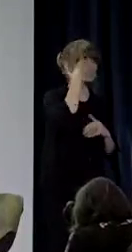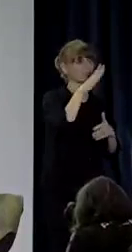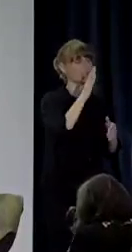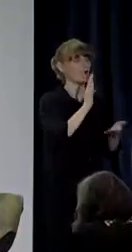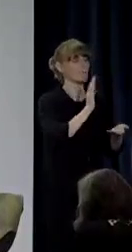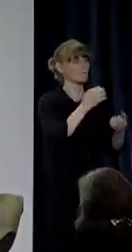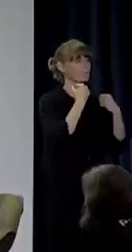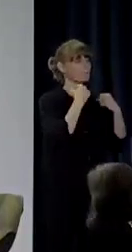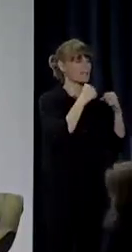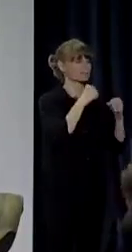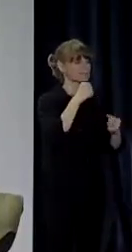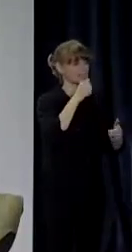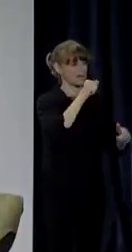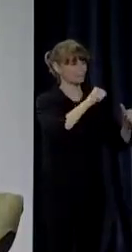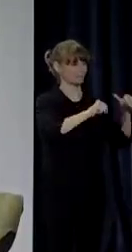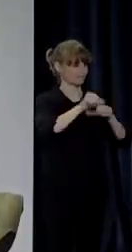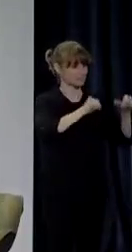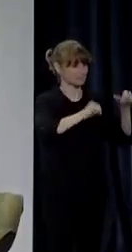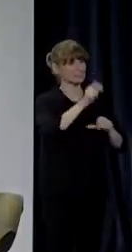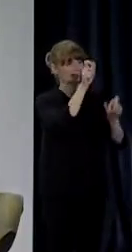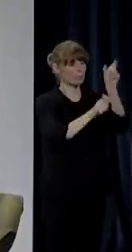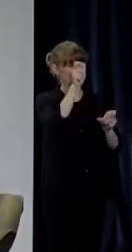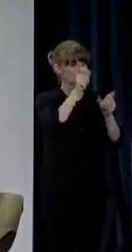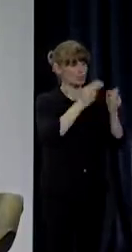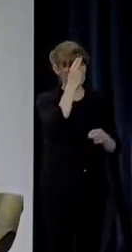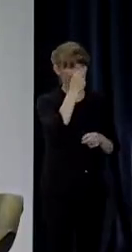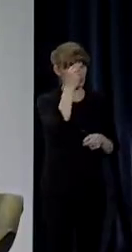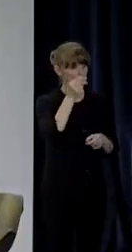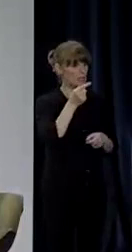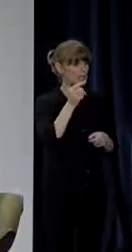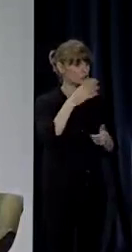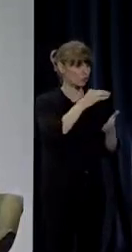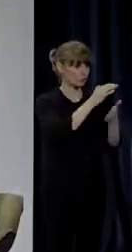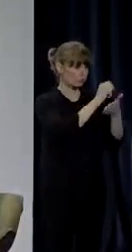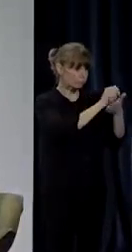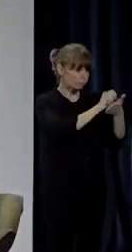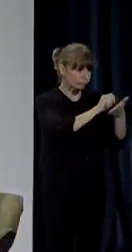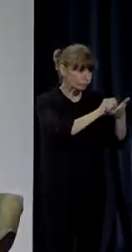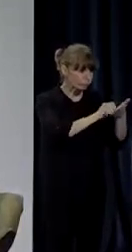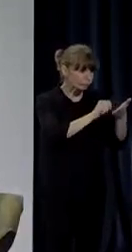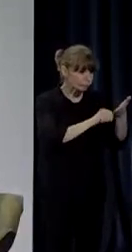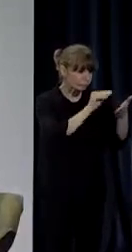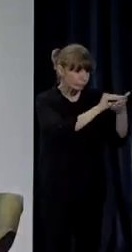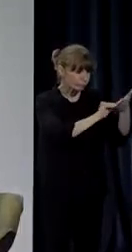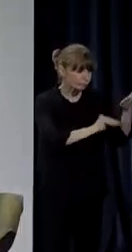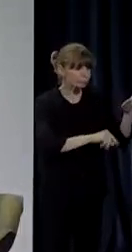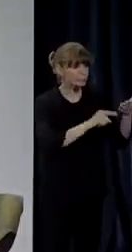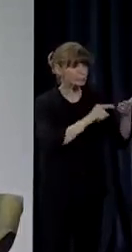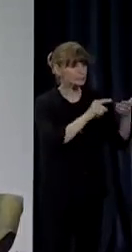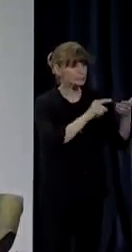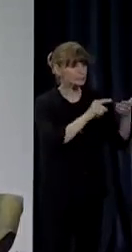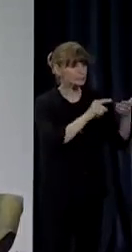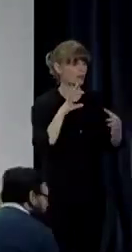cual el personal de enfermería va ingresando todos los parámetros a unos tablets, cuando estos no están